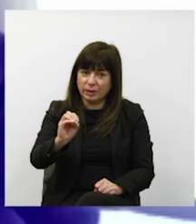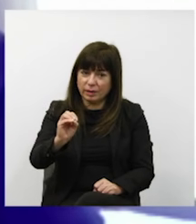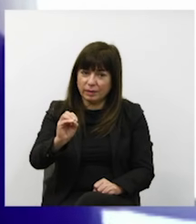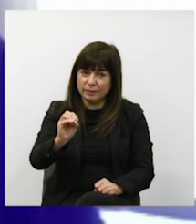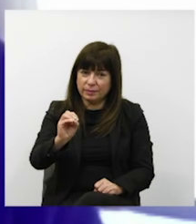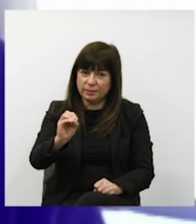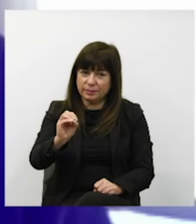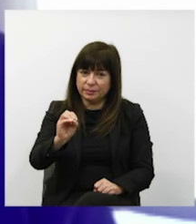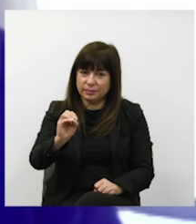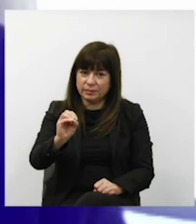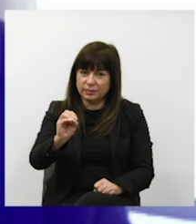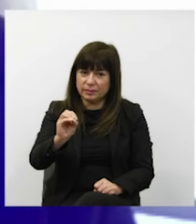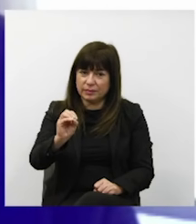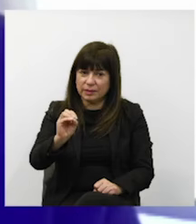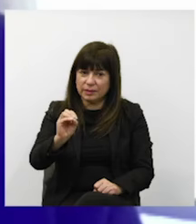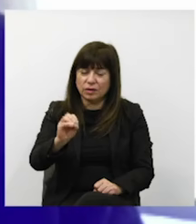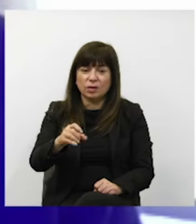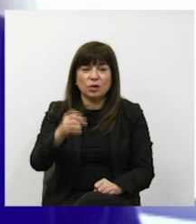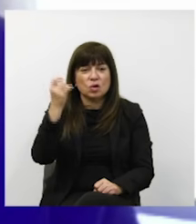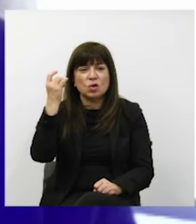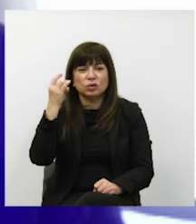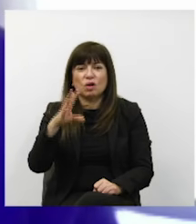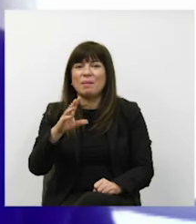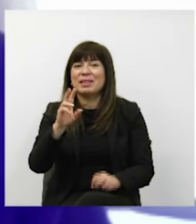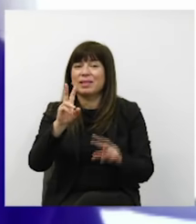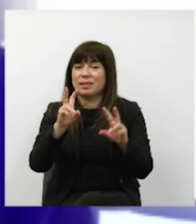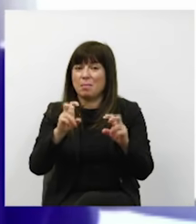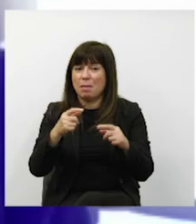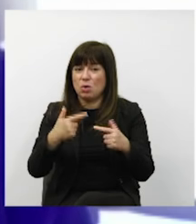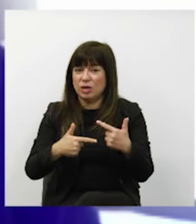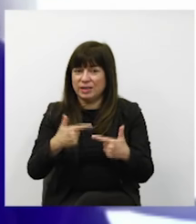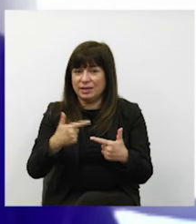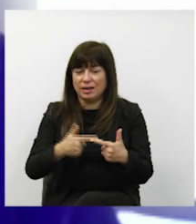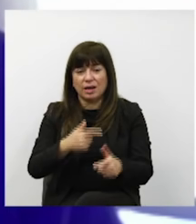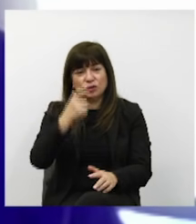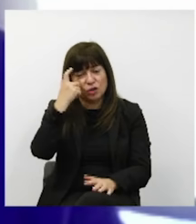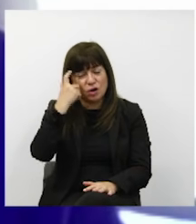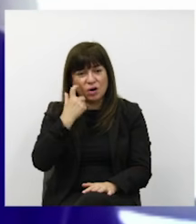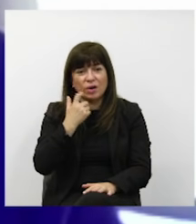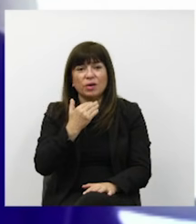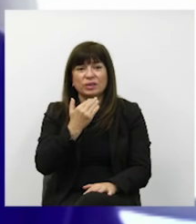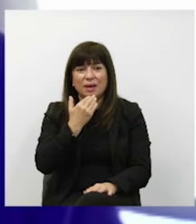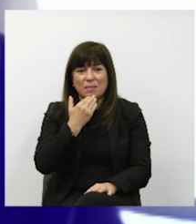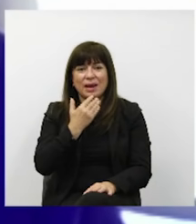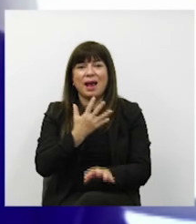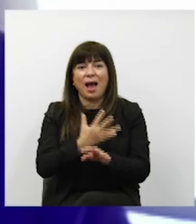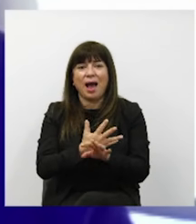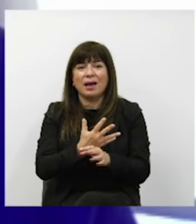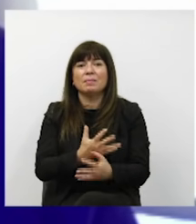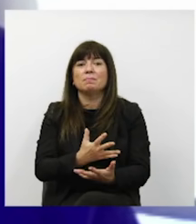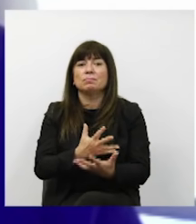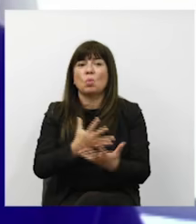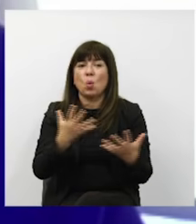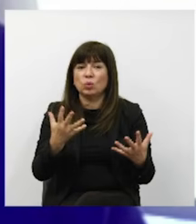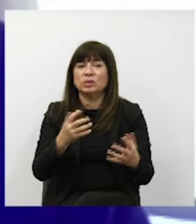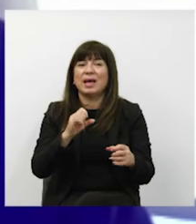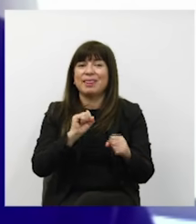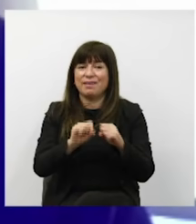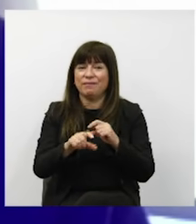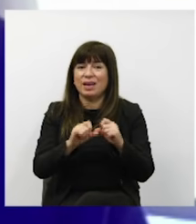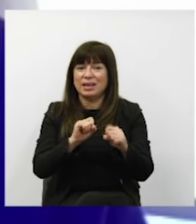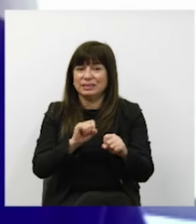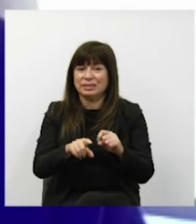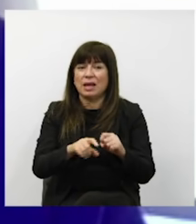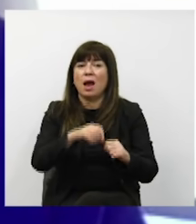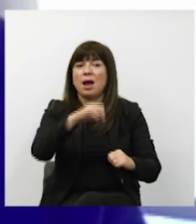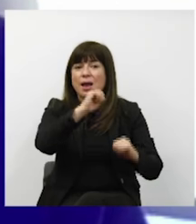quien no se cree que esto es todo meramente un tema político, que creo también que hay mucha defensa corporativa